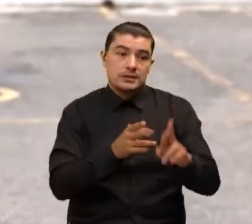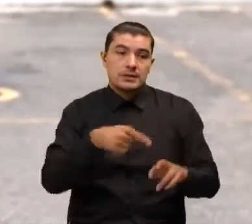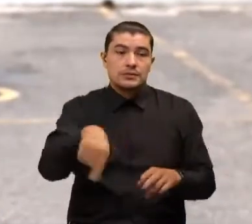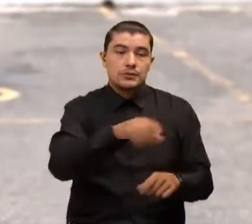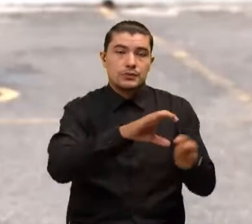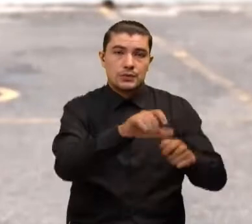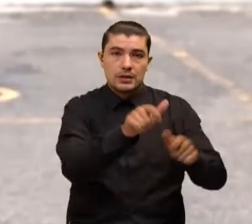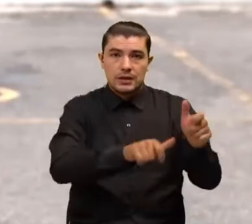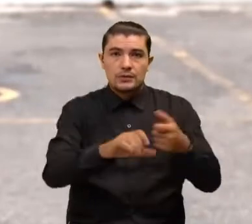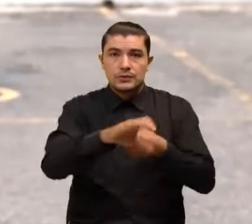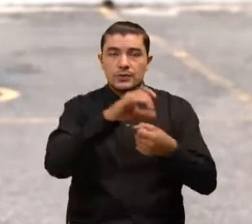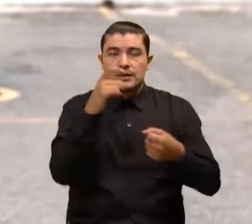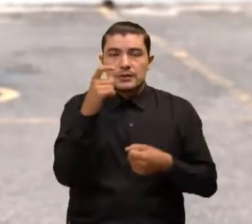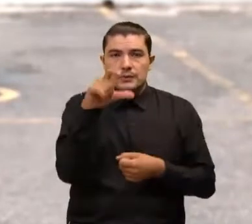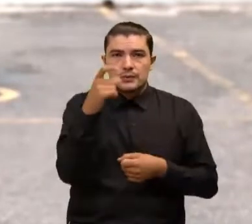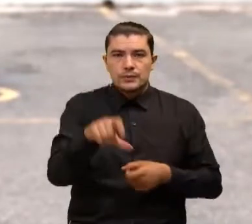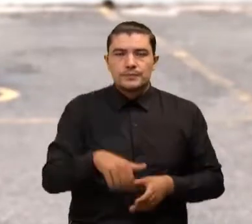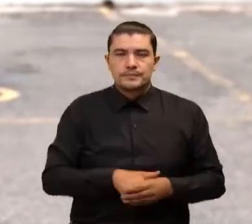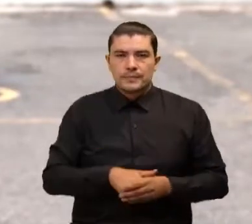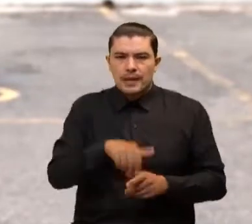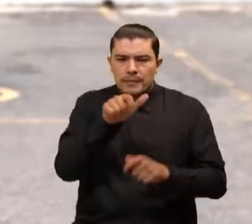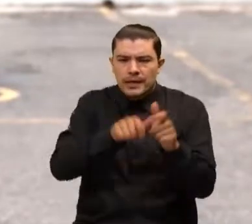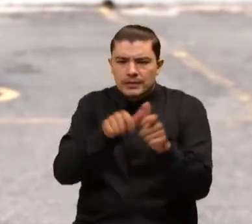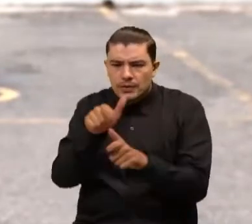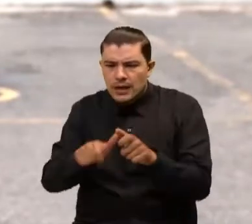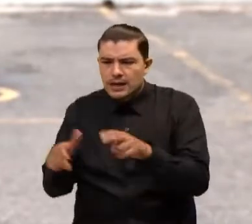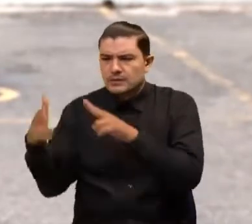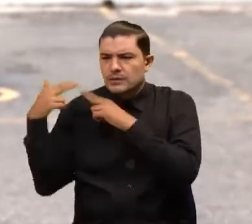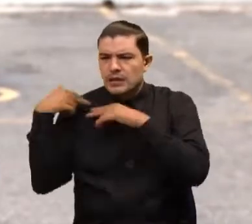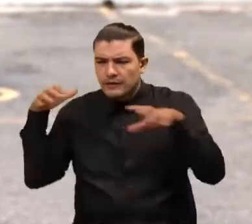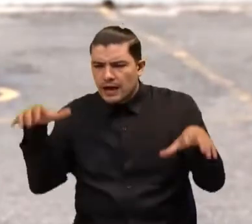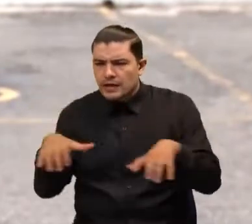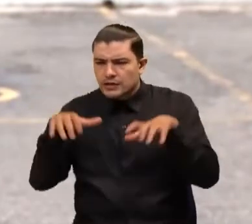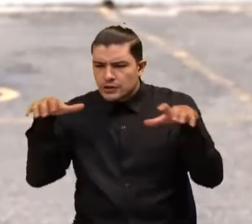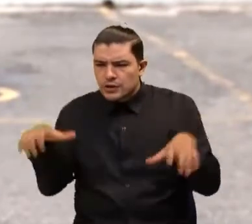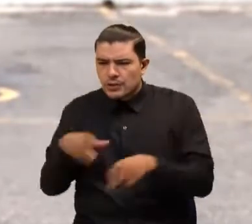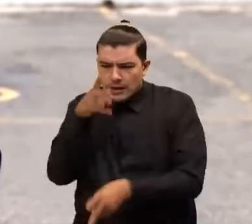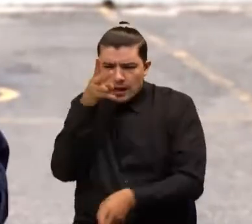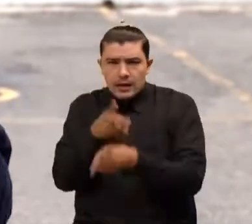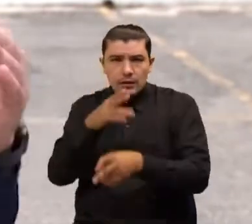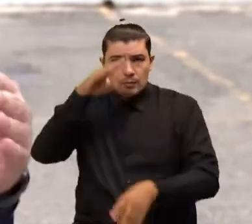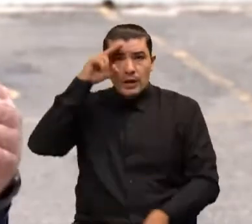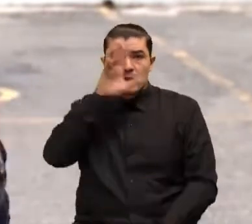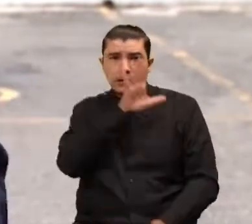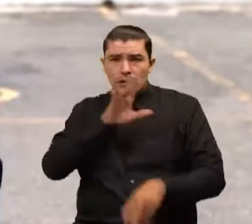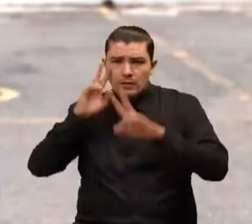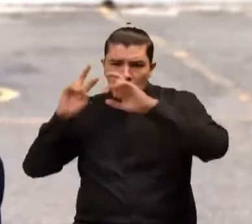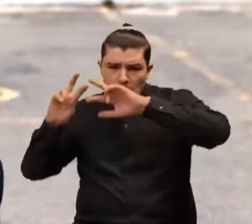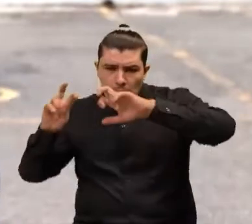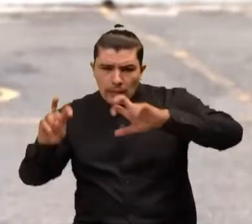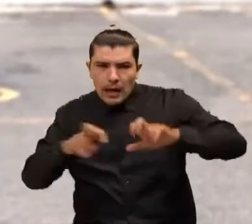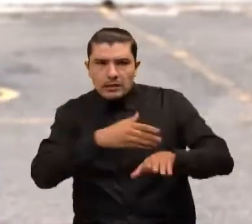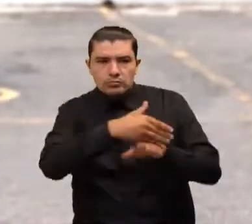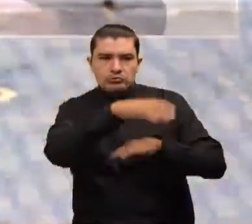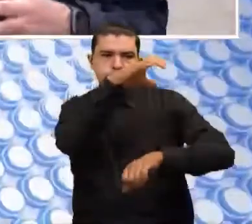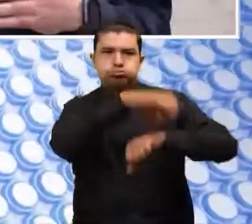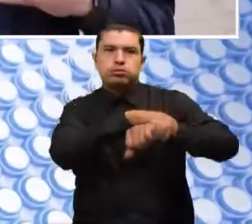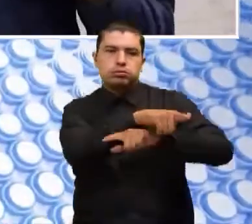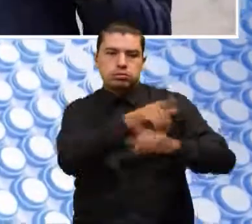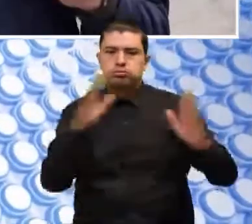nuestros ciudadanos. Los responsables de cada hecho criminal están siendo capturados y dejados a disposición de la autoridad